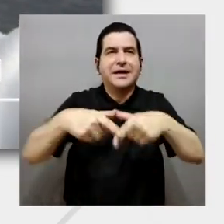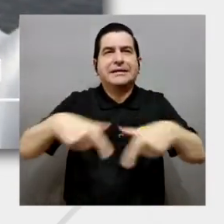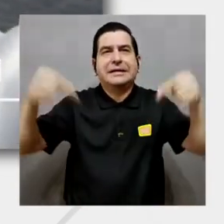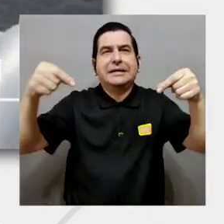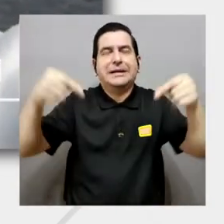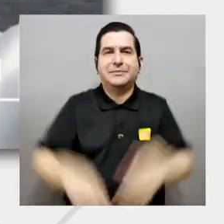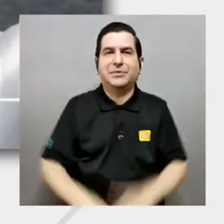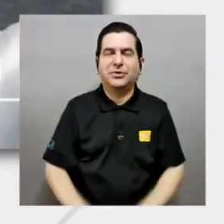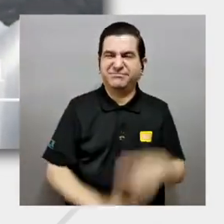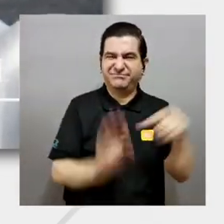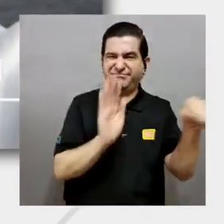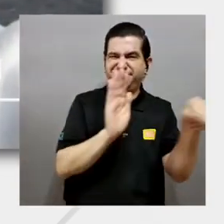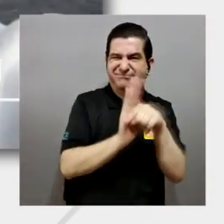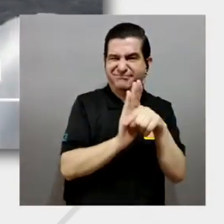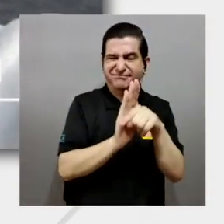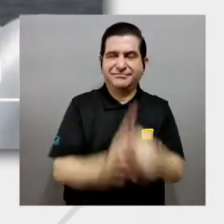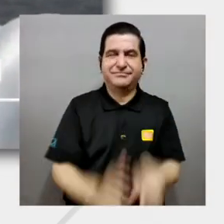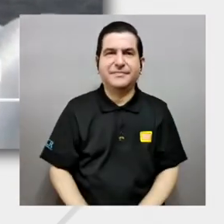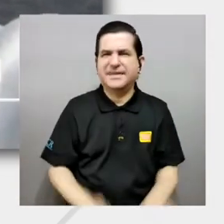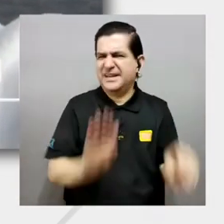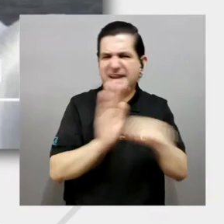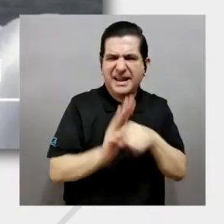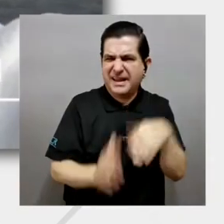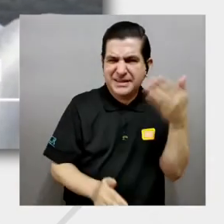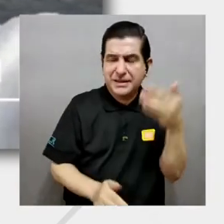Japón. Hablemos de lo negativo.